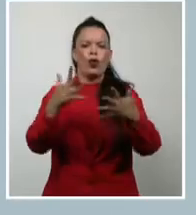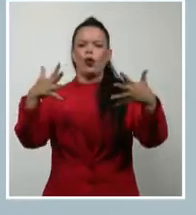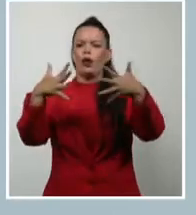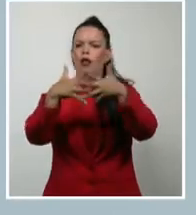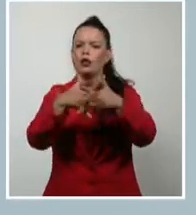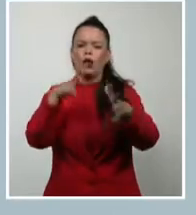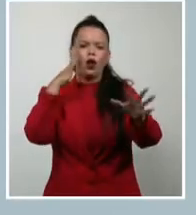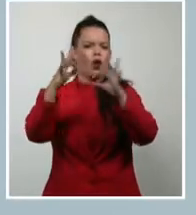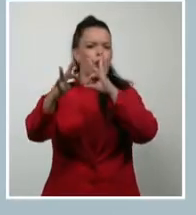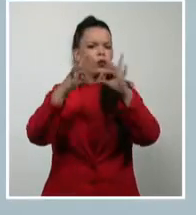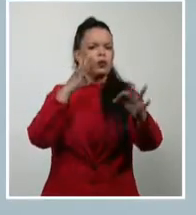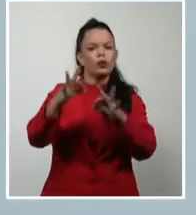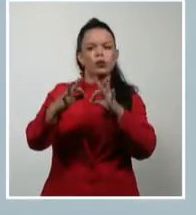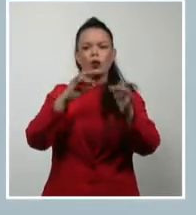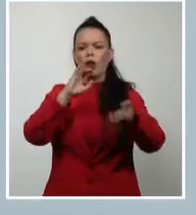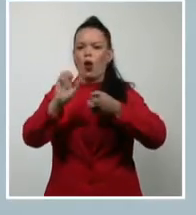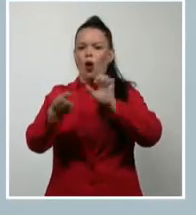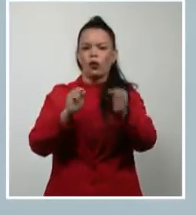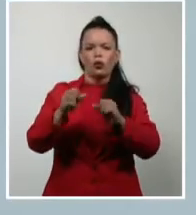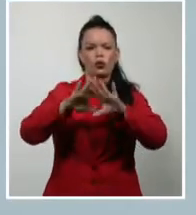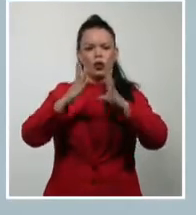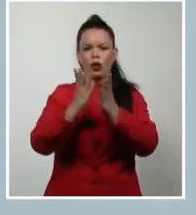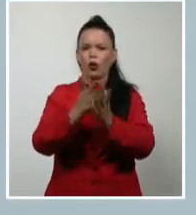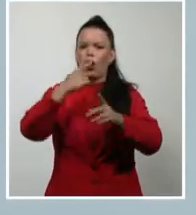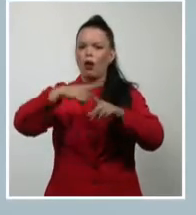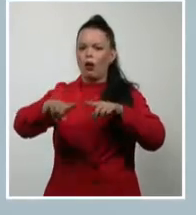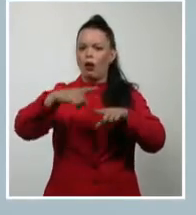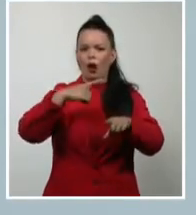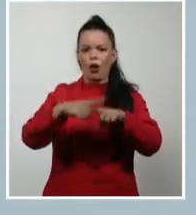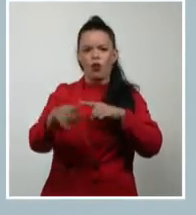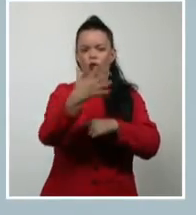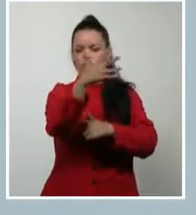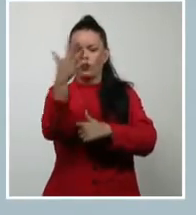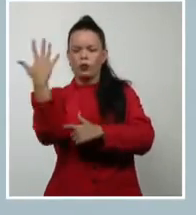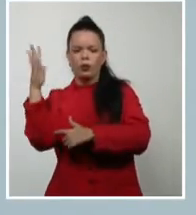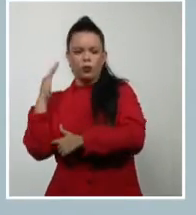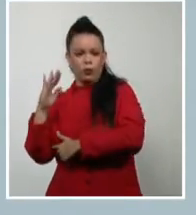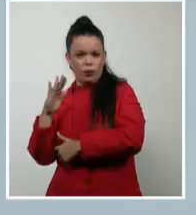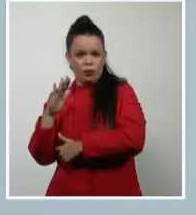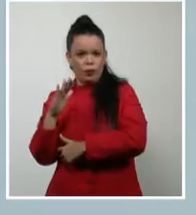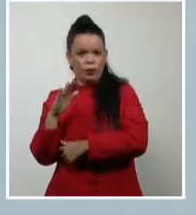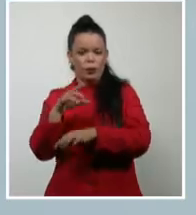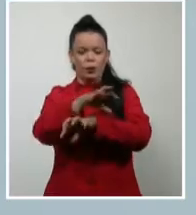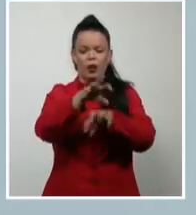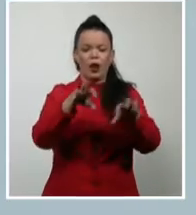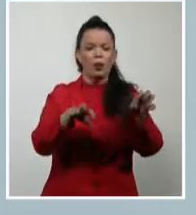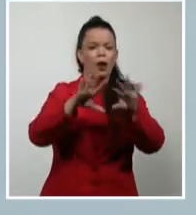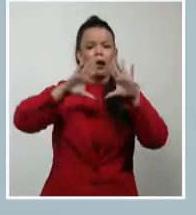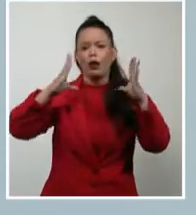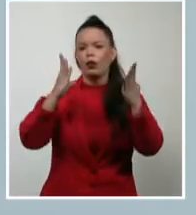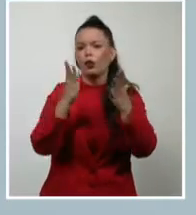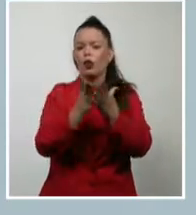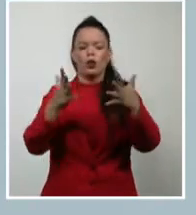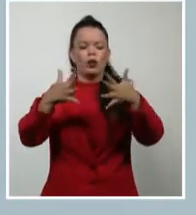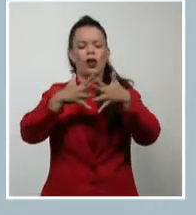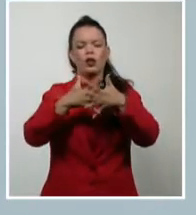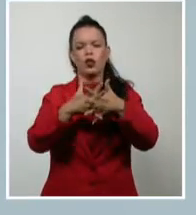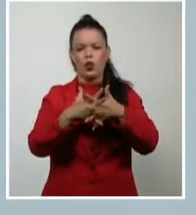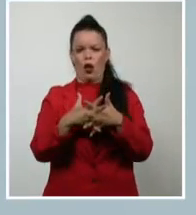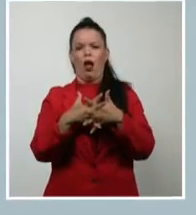nuestros recursos naturales, en especial nuestra diversidad biológica, todo lo que está vinculado al enfrentamiento al